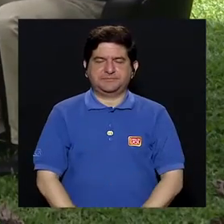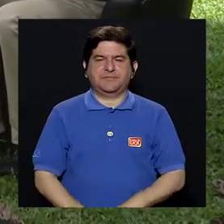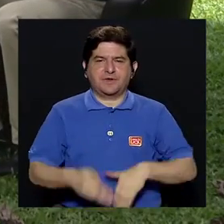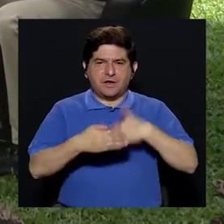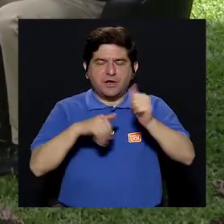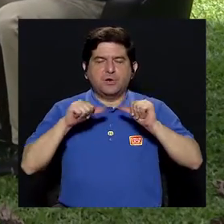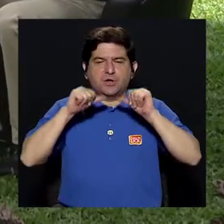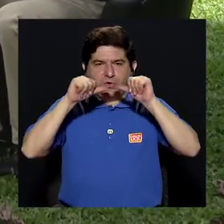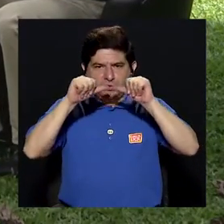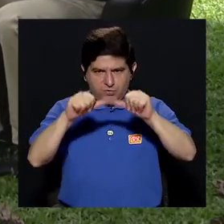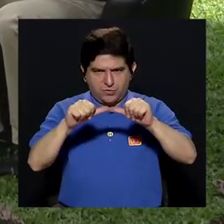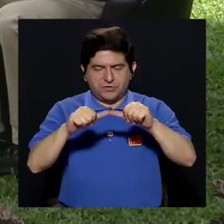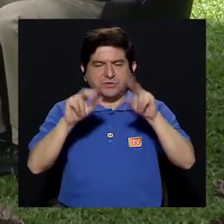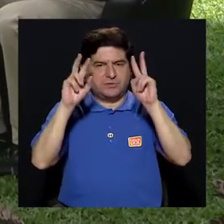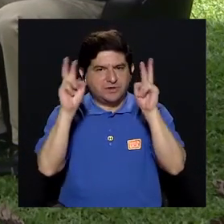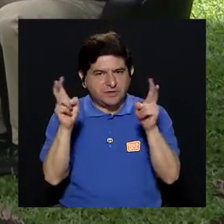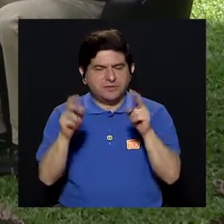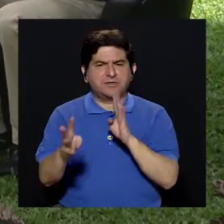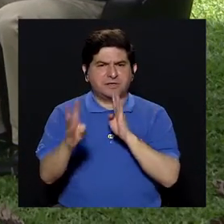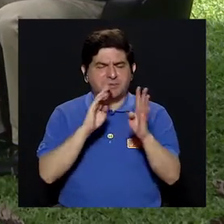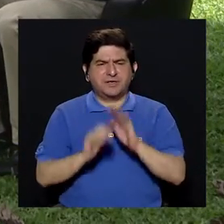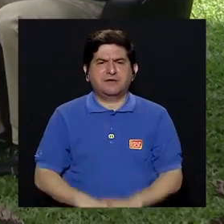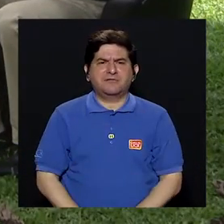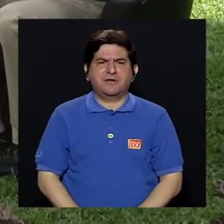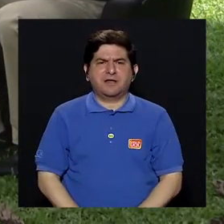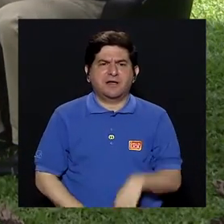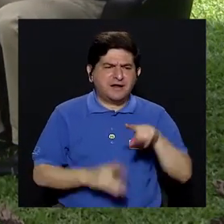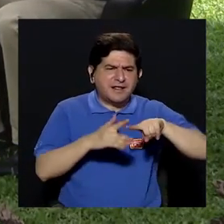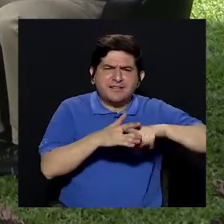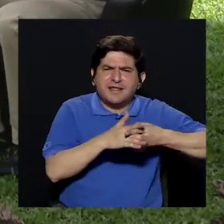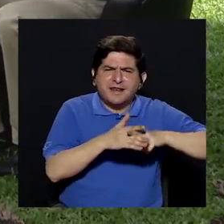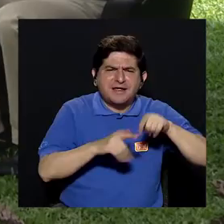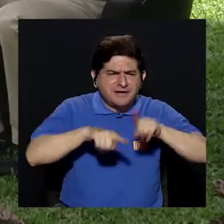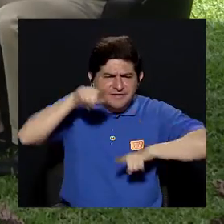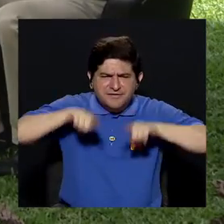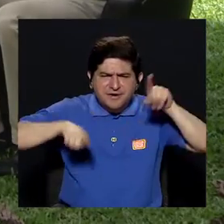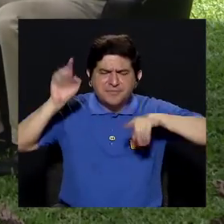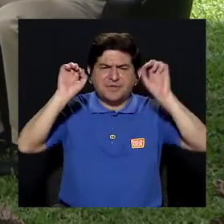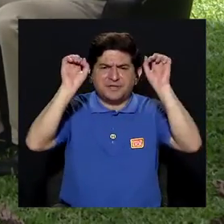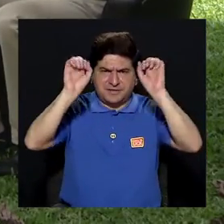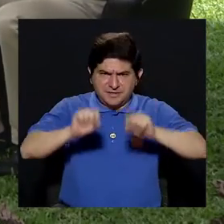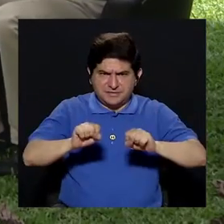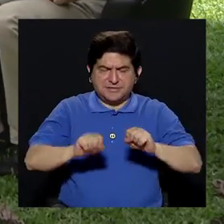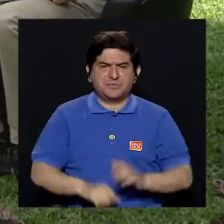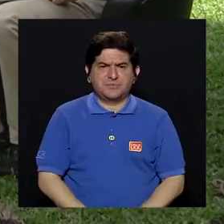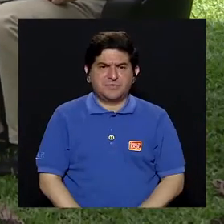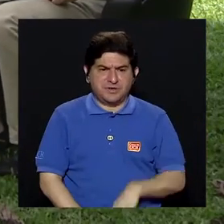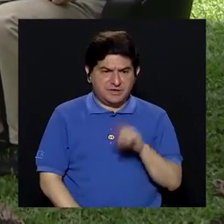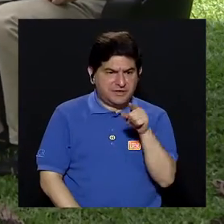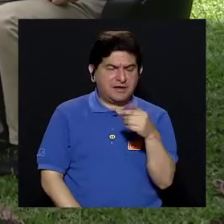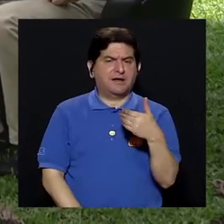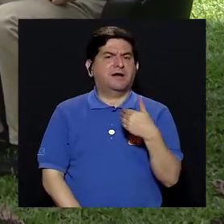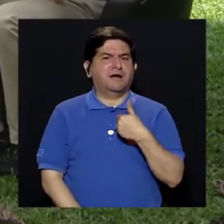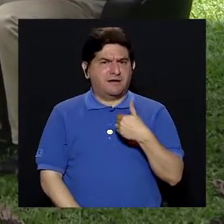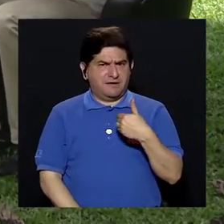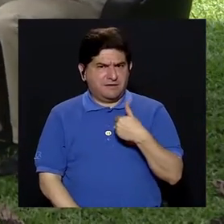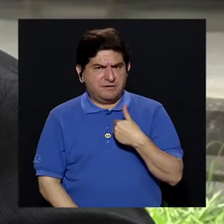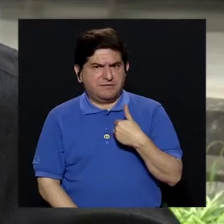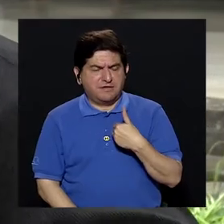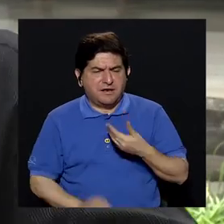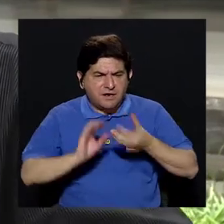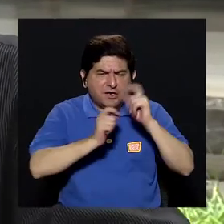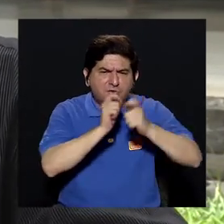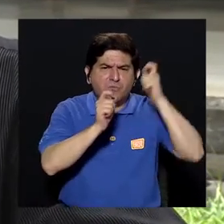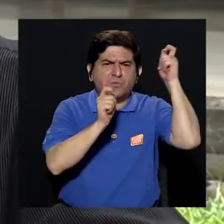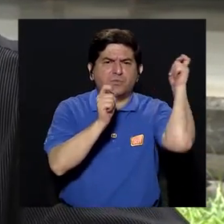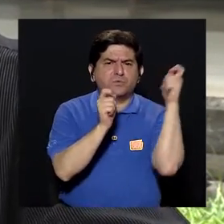para retomar luego el tema y hablar de herramientas estadísticas que existen para poder tener